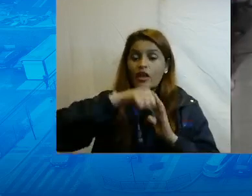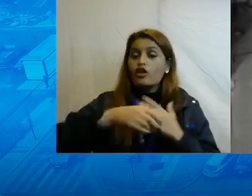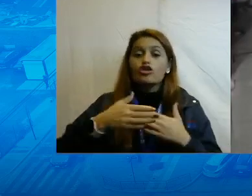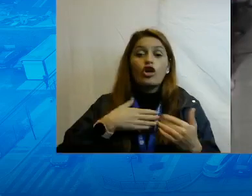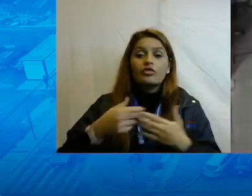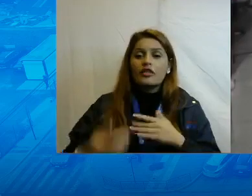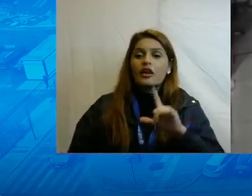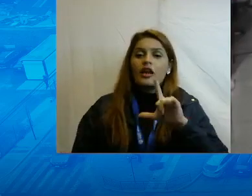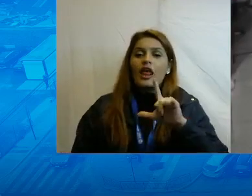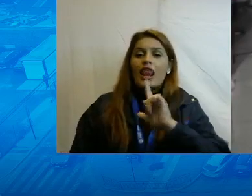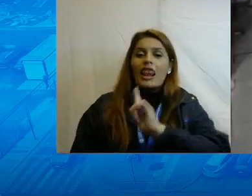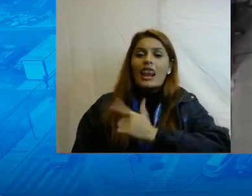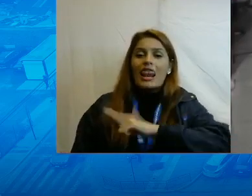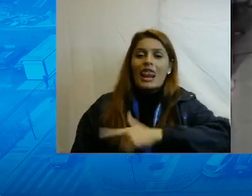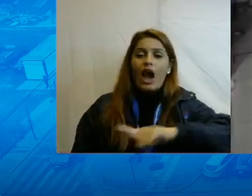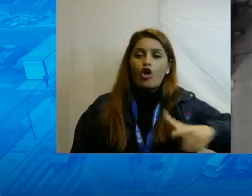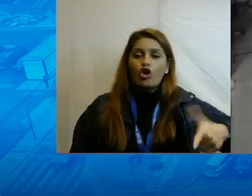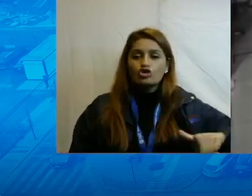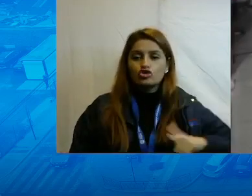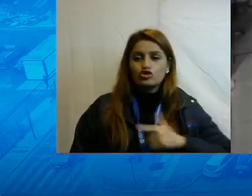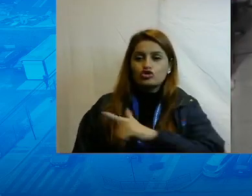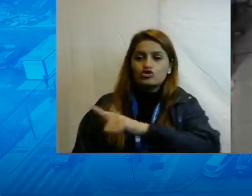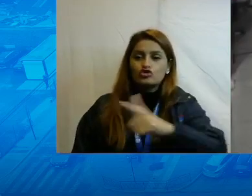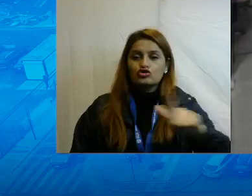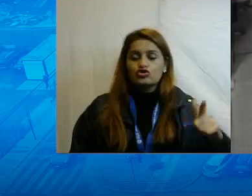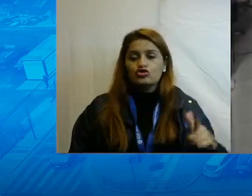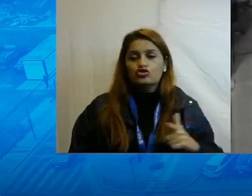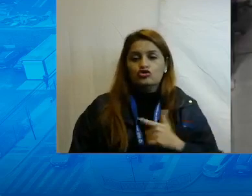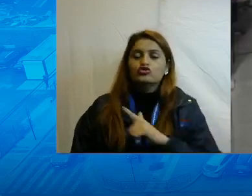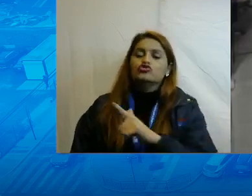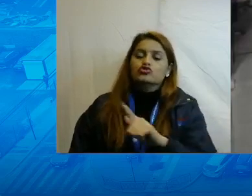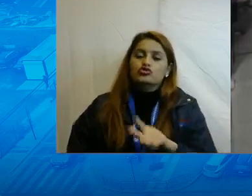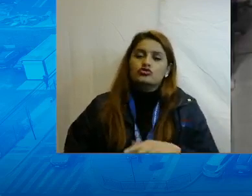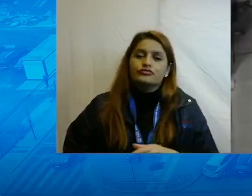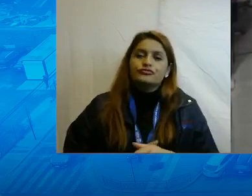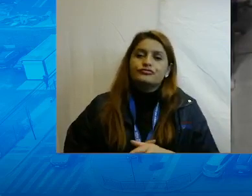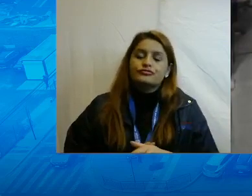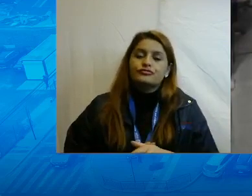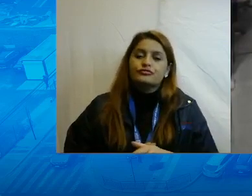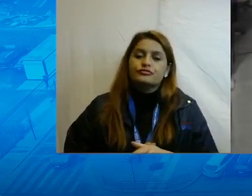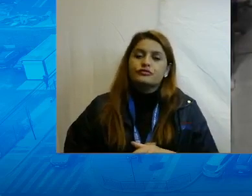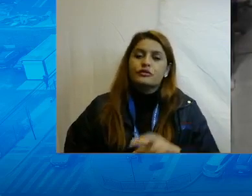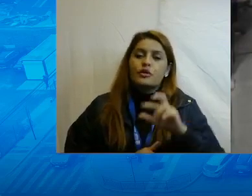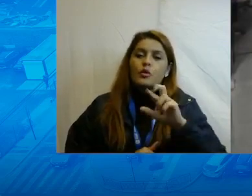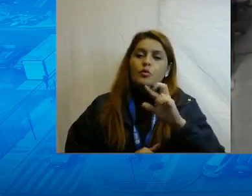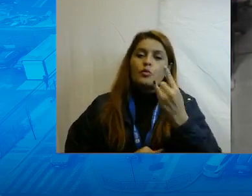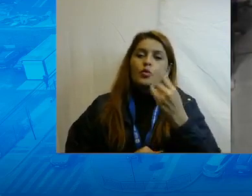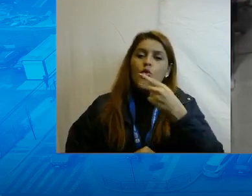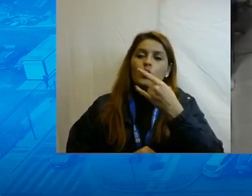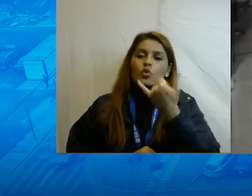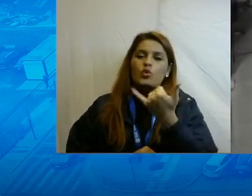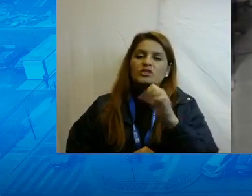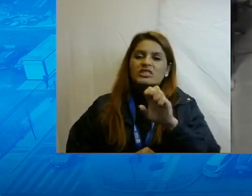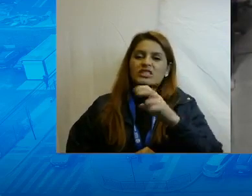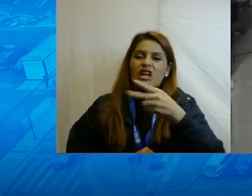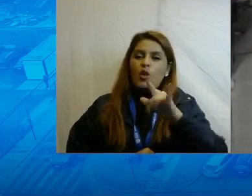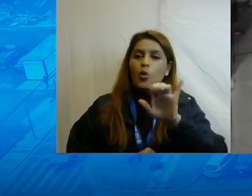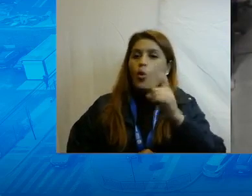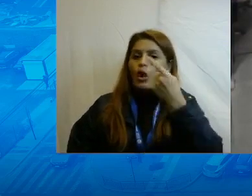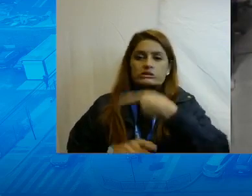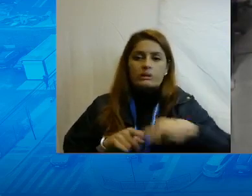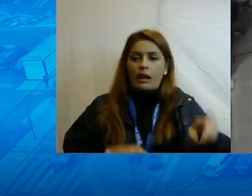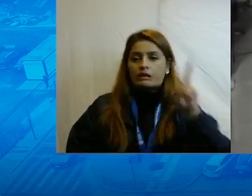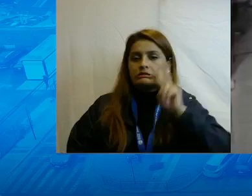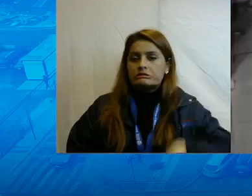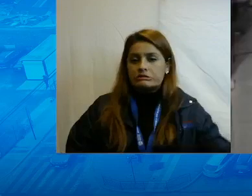Los Lagos, entre Lago Puyehue, entre Arce y Merced, donde la basura tampoco ha pasado en una semana, al menos denuncian y